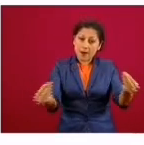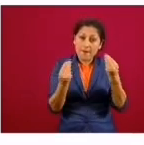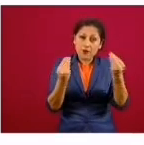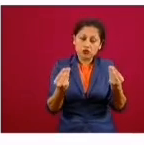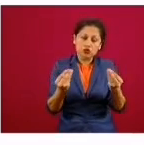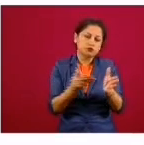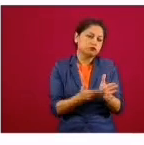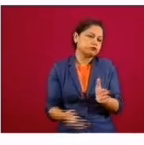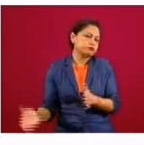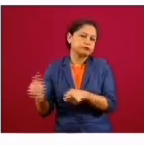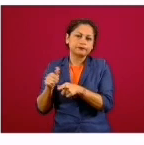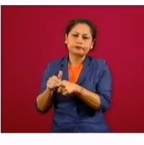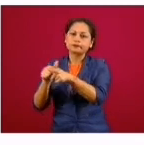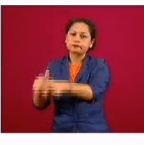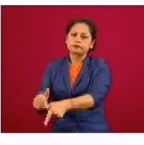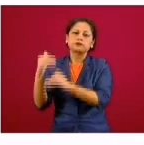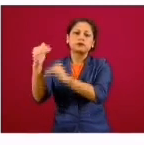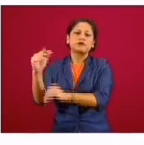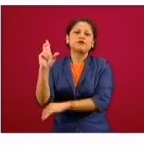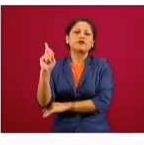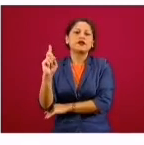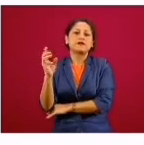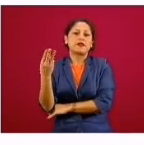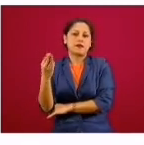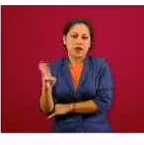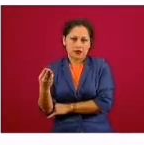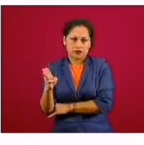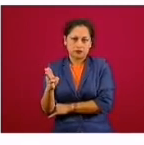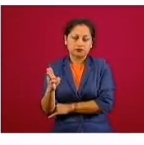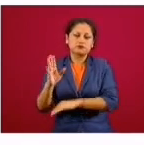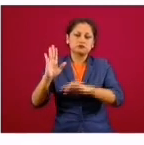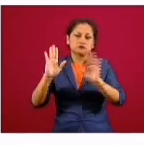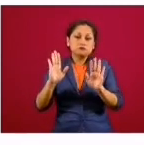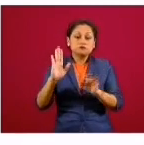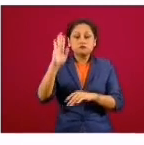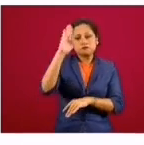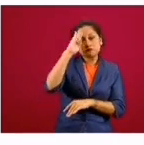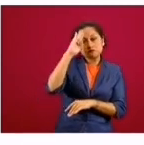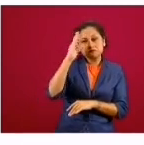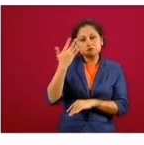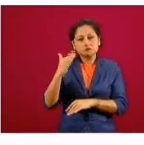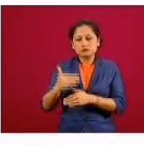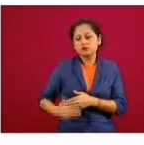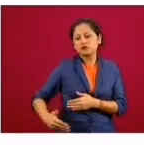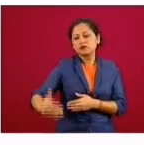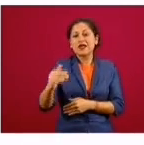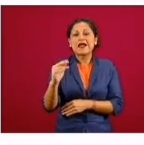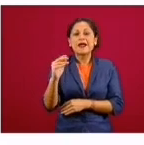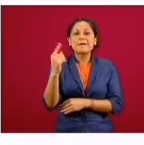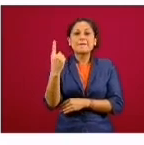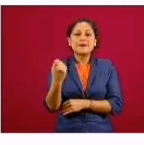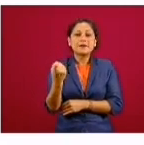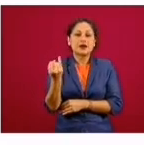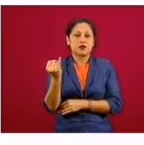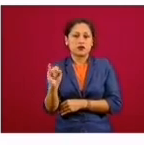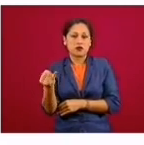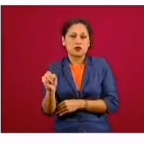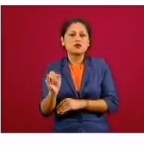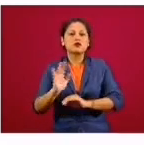mayo y en todos los casos el 1 de junio ya recuperamos de una manera escalonada, de una